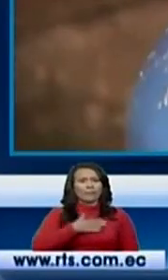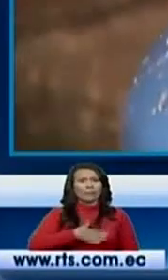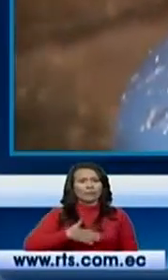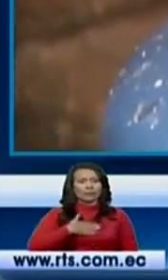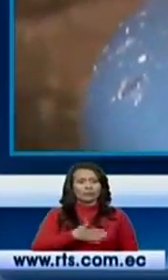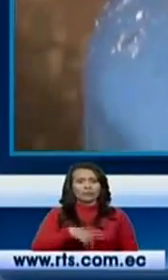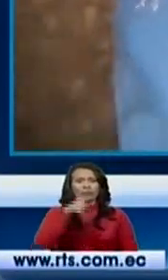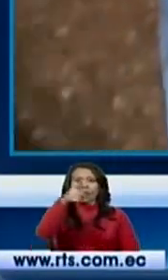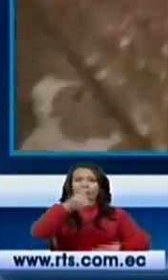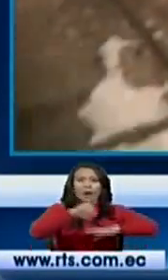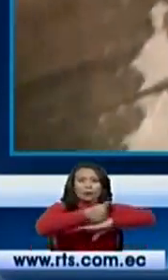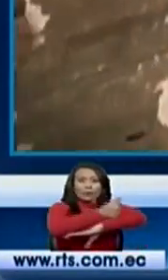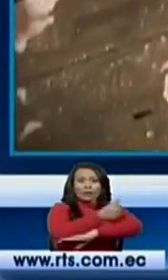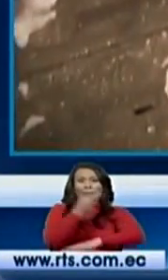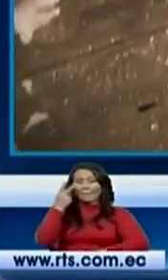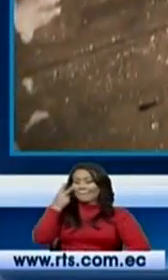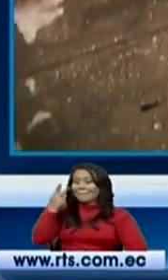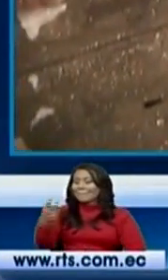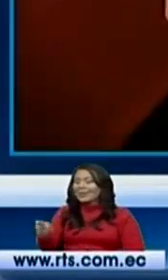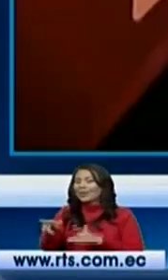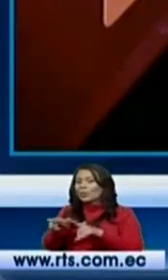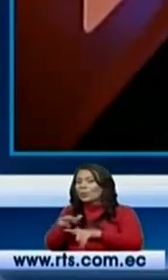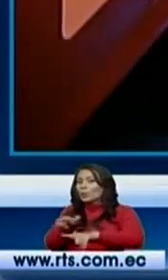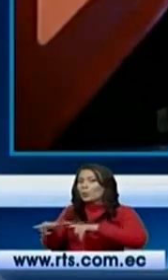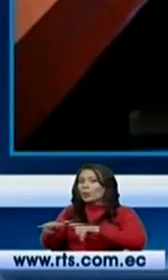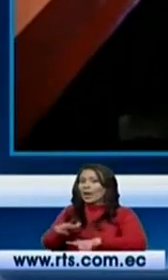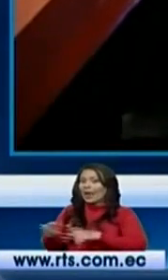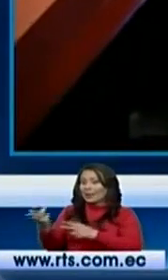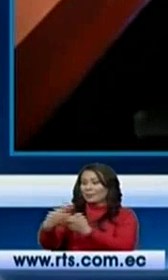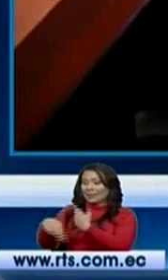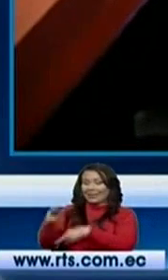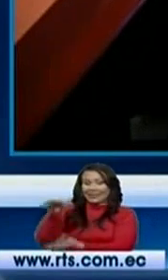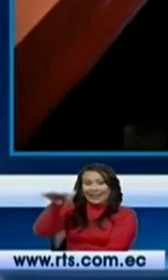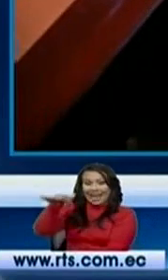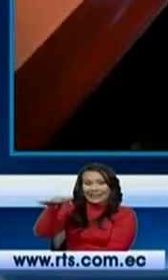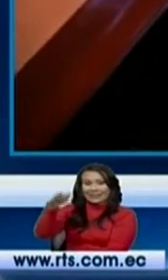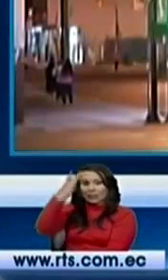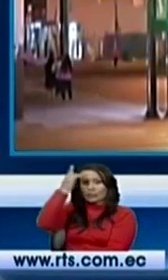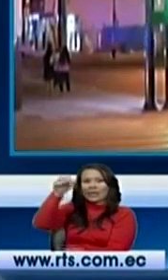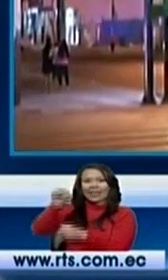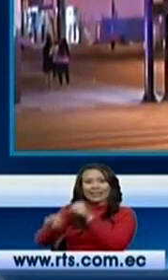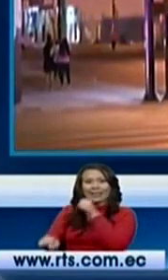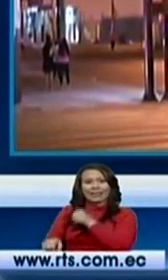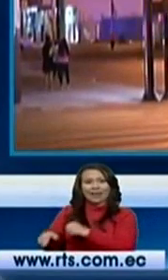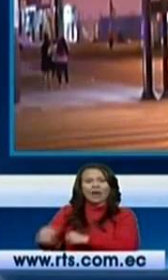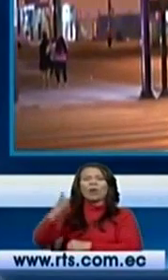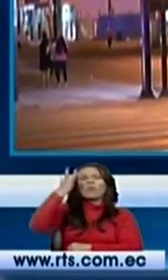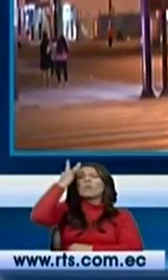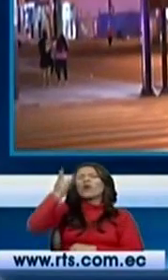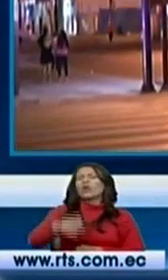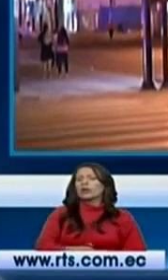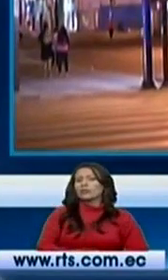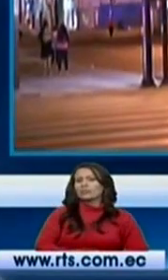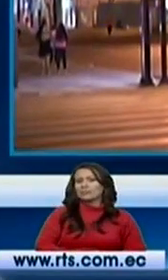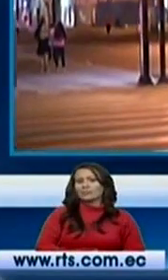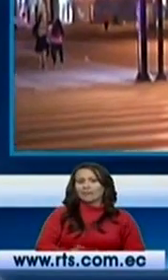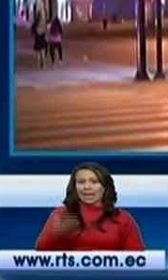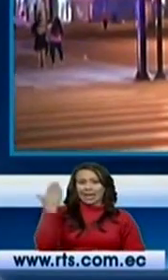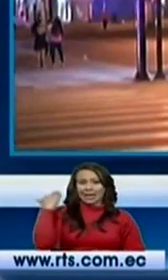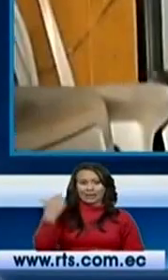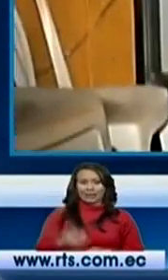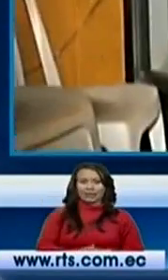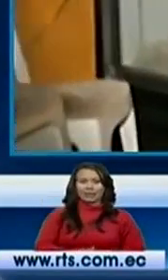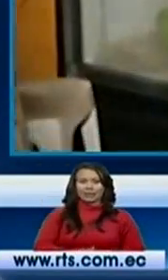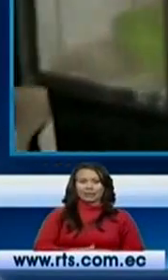autoridades investiguen qué está pasando en realidad. Porque antes se cocinaba con gas y a veces al año